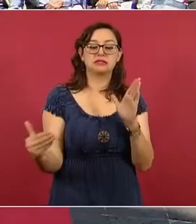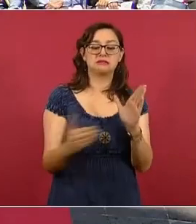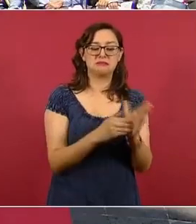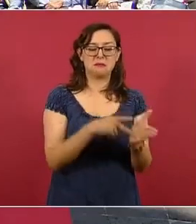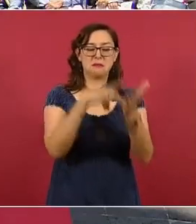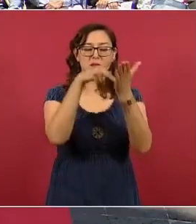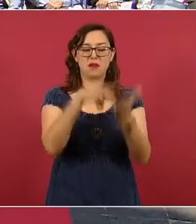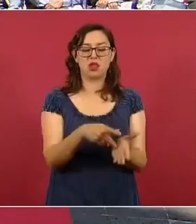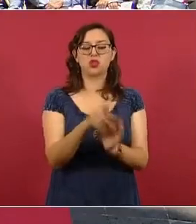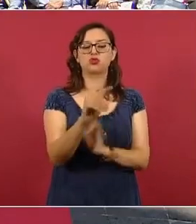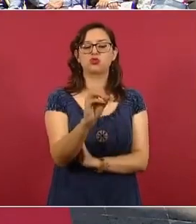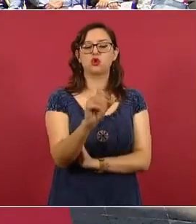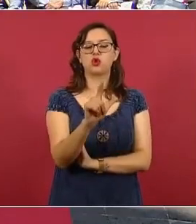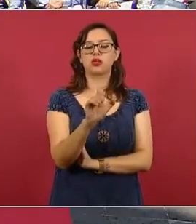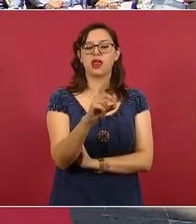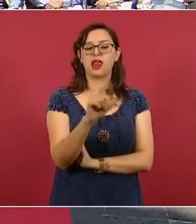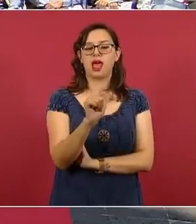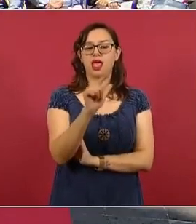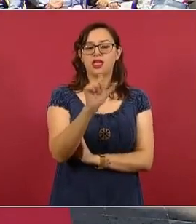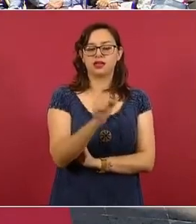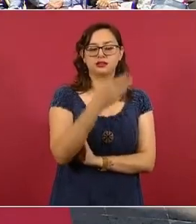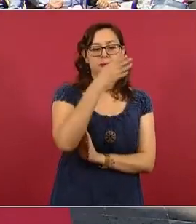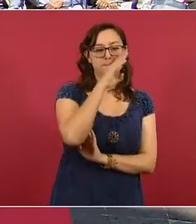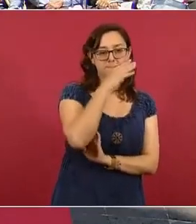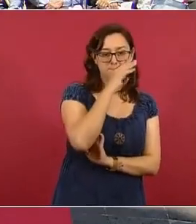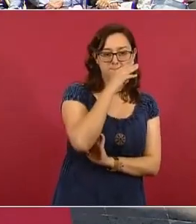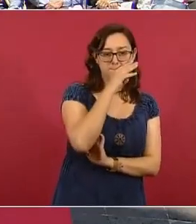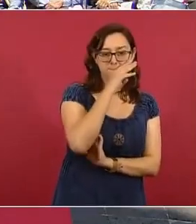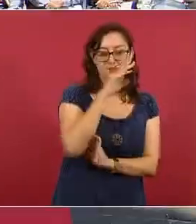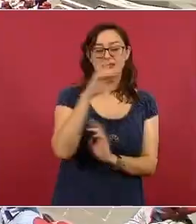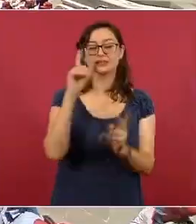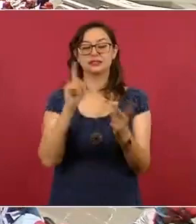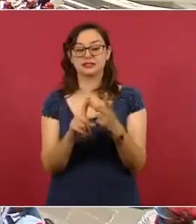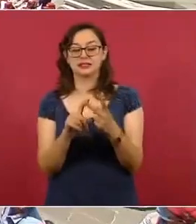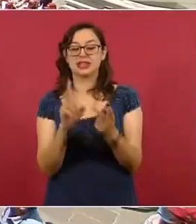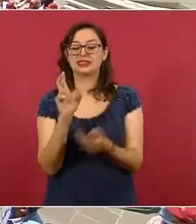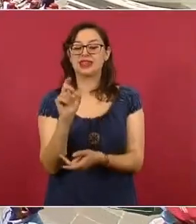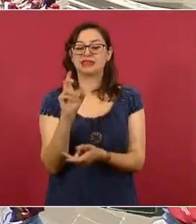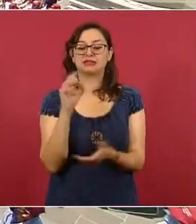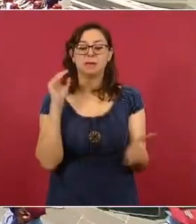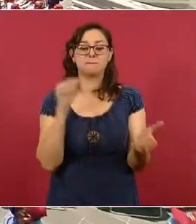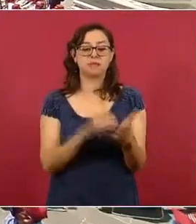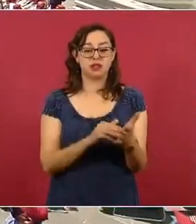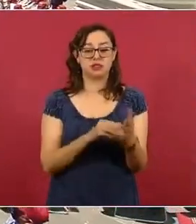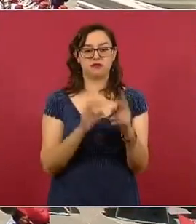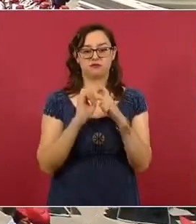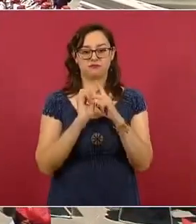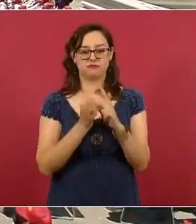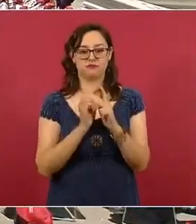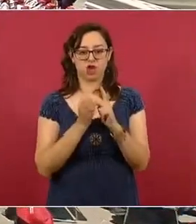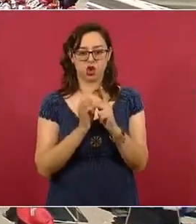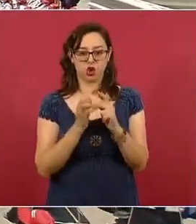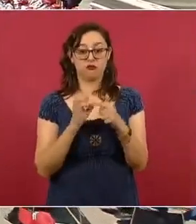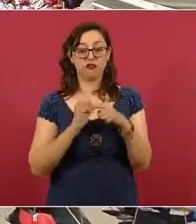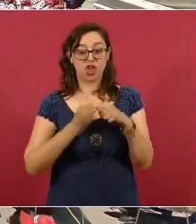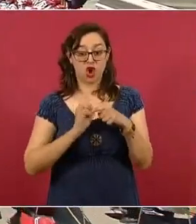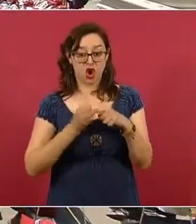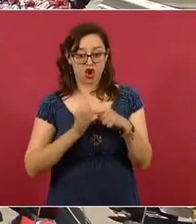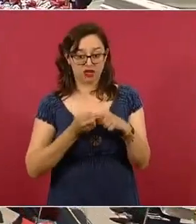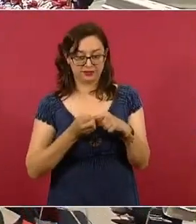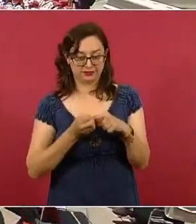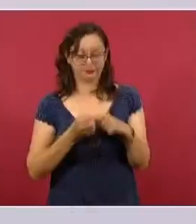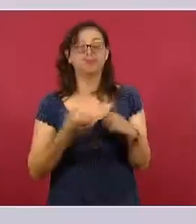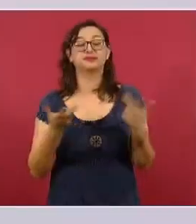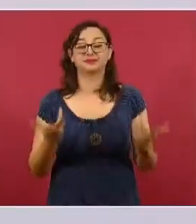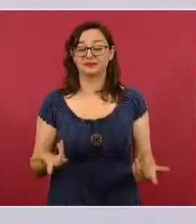maíz y más de 30,000 toneladas de frijol. Solo en esta cifra